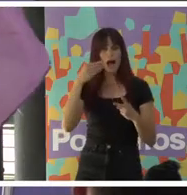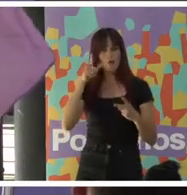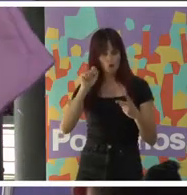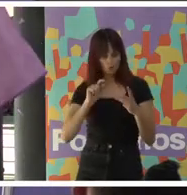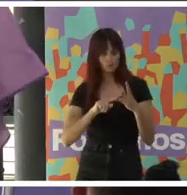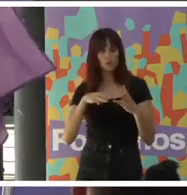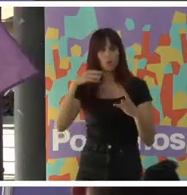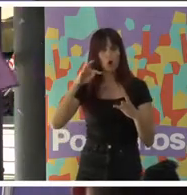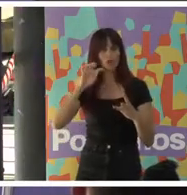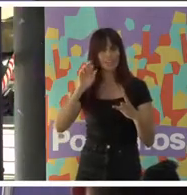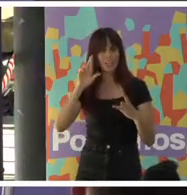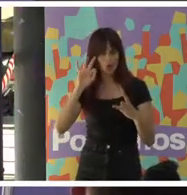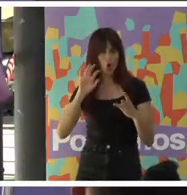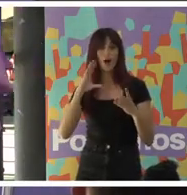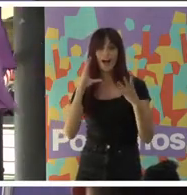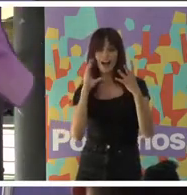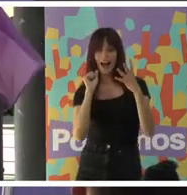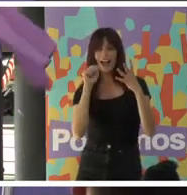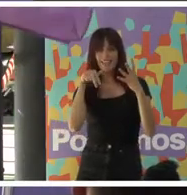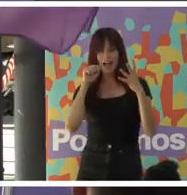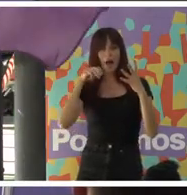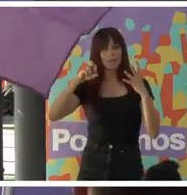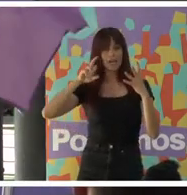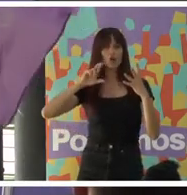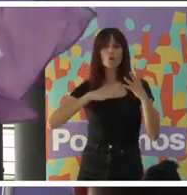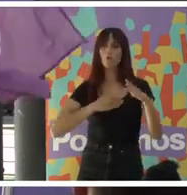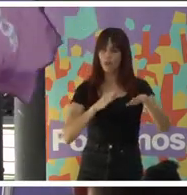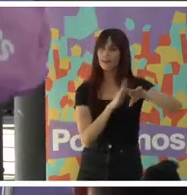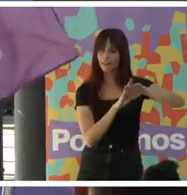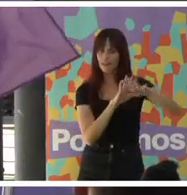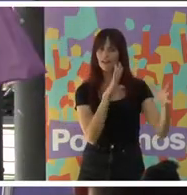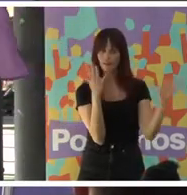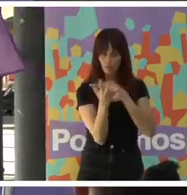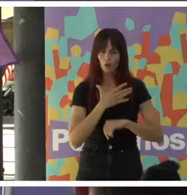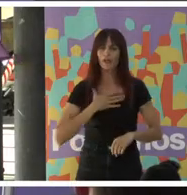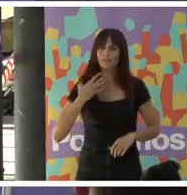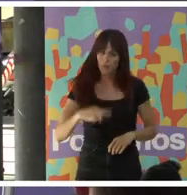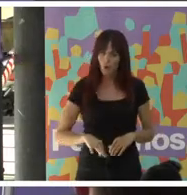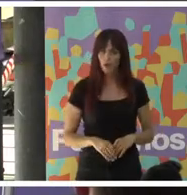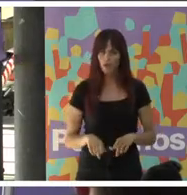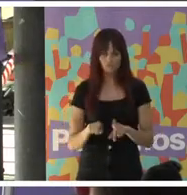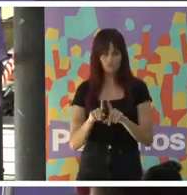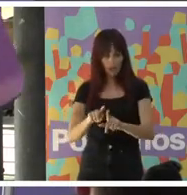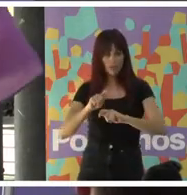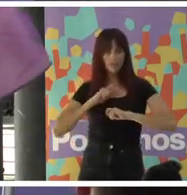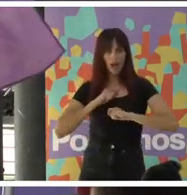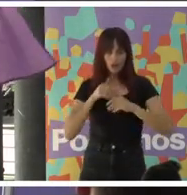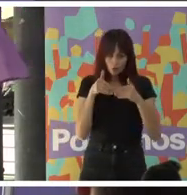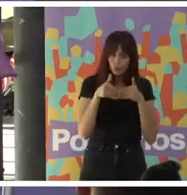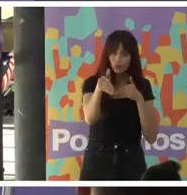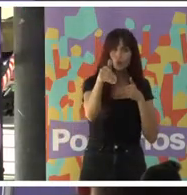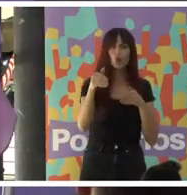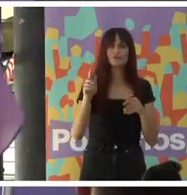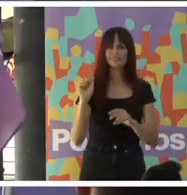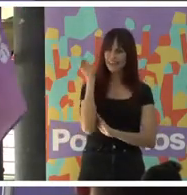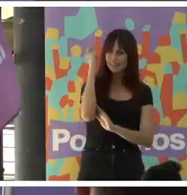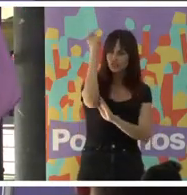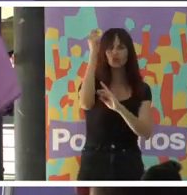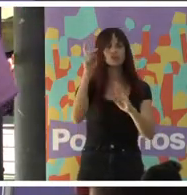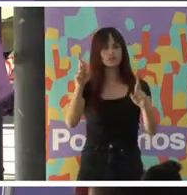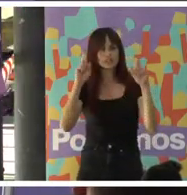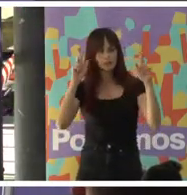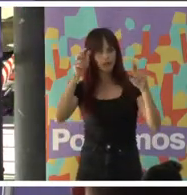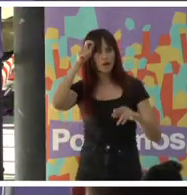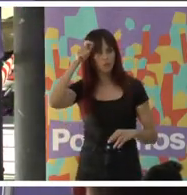Cañamero, en el Parlamento Europeo podemos volver a levantar una izquierda transformadora que vuelva a traer horizonte, victorias y esperanzas para